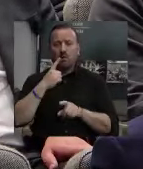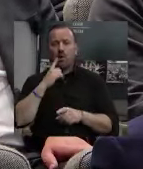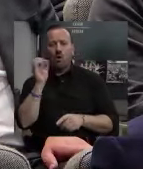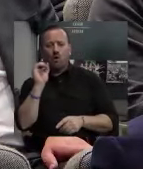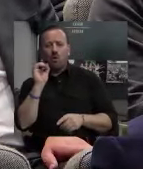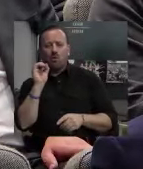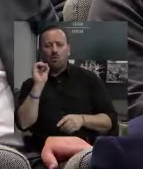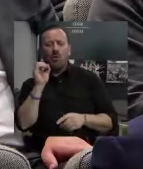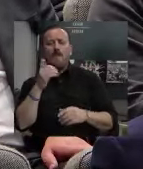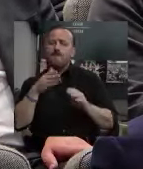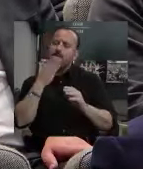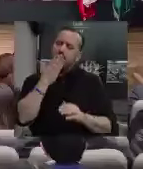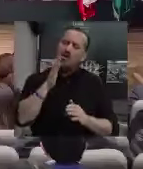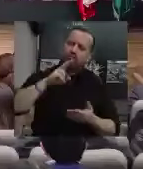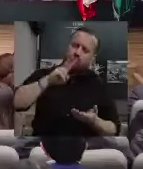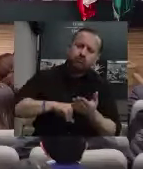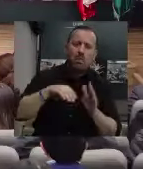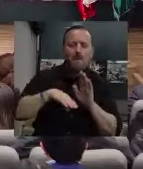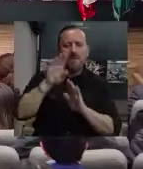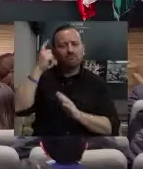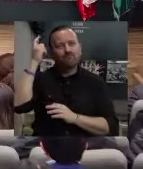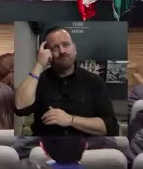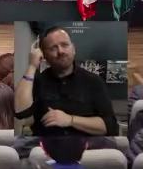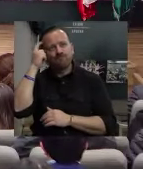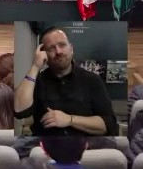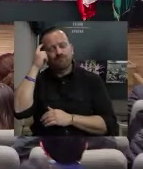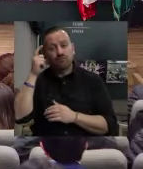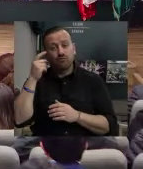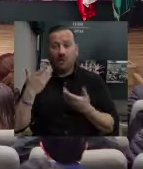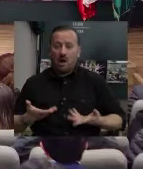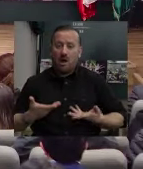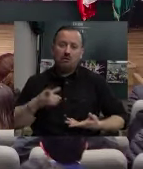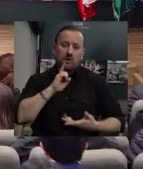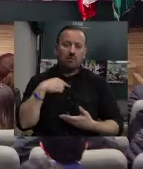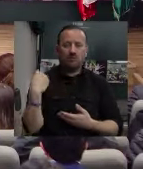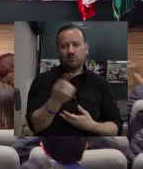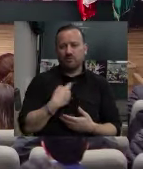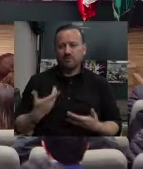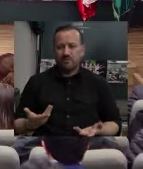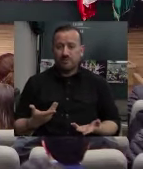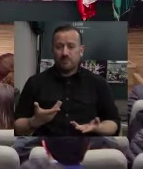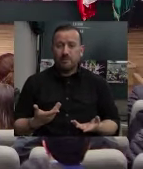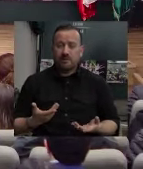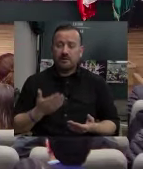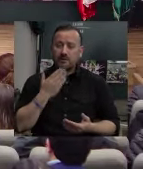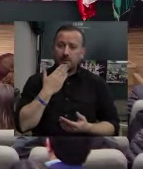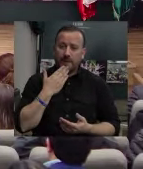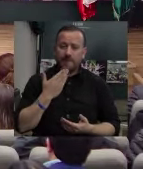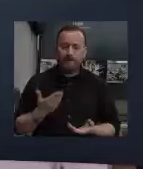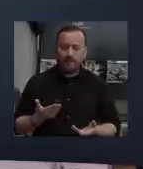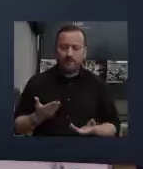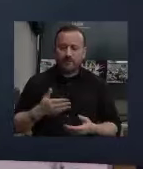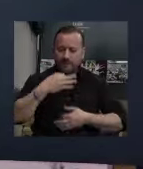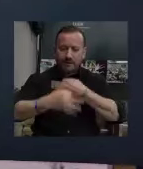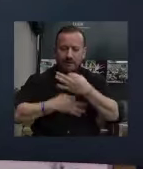de mayor realidad y de mayor consciencia de del momento en el que nos nos encontramos adicionalmente también e